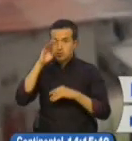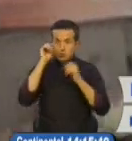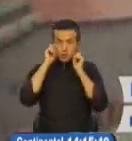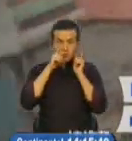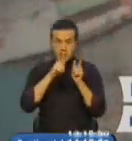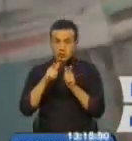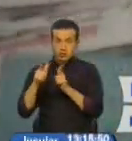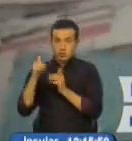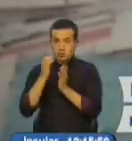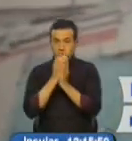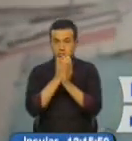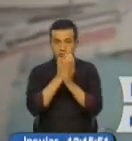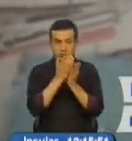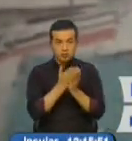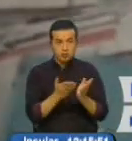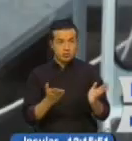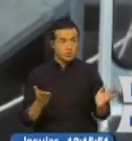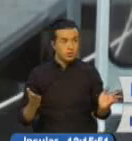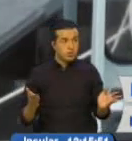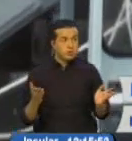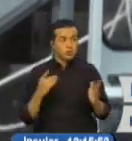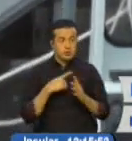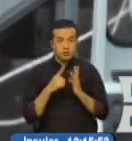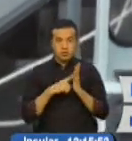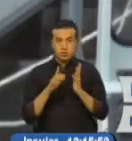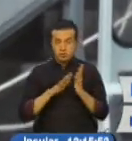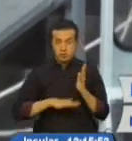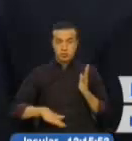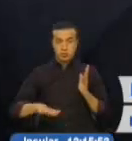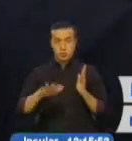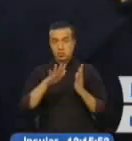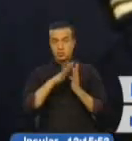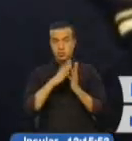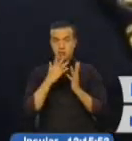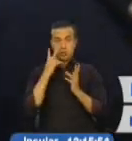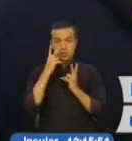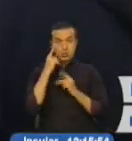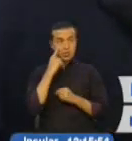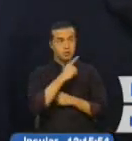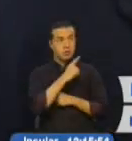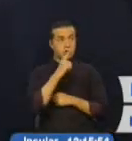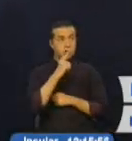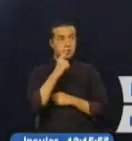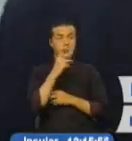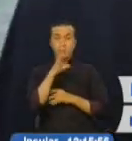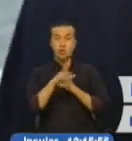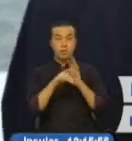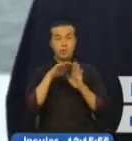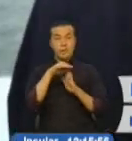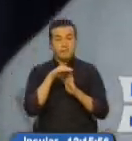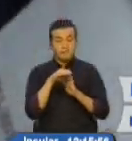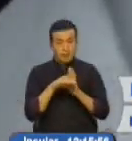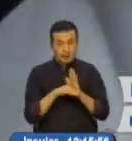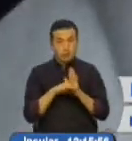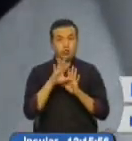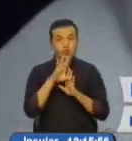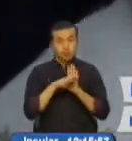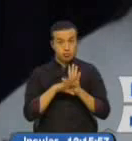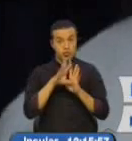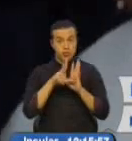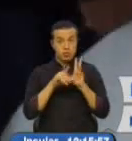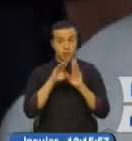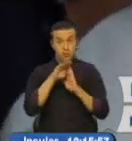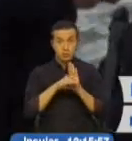brinda al transportar el producto por los diferentes accesos del archipiélago ha disminuido en un 90% los robos y permite